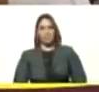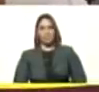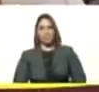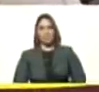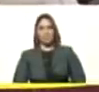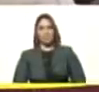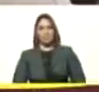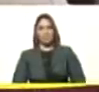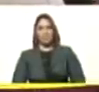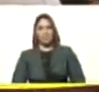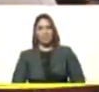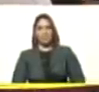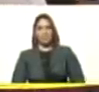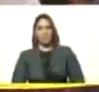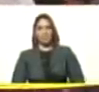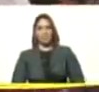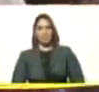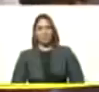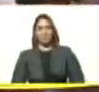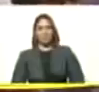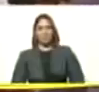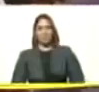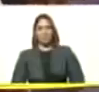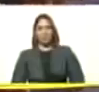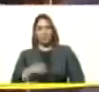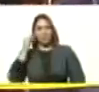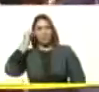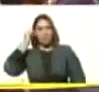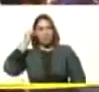Y revolucionar. Punto Next.